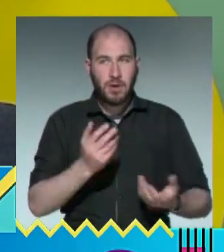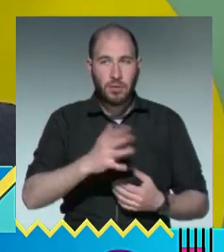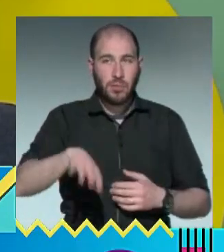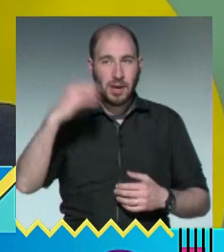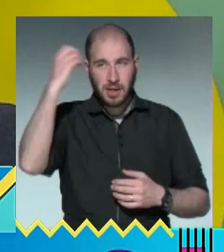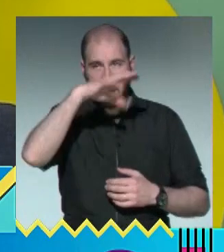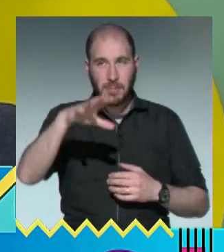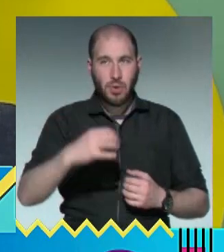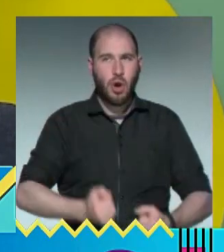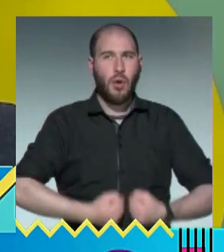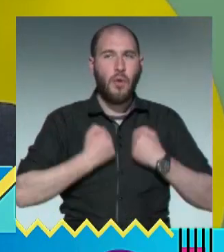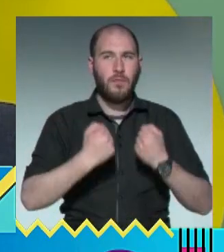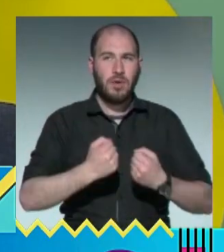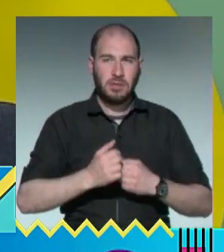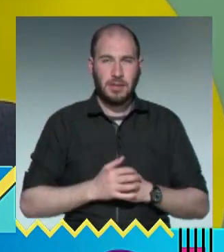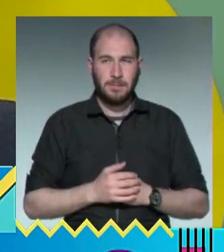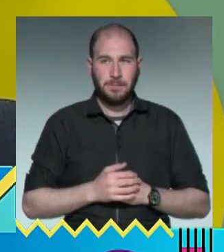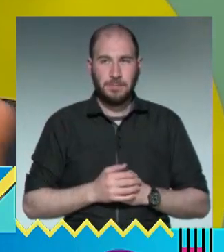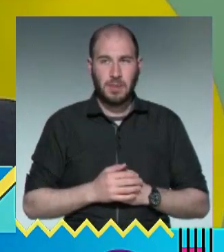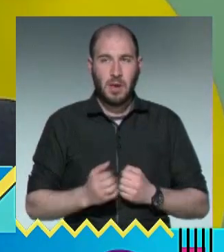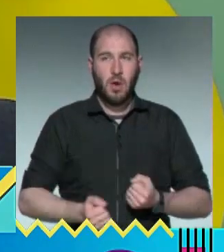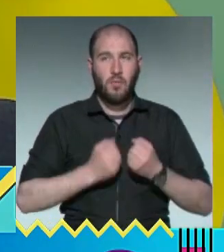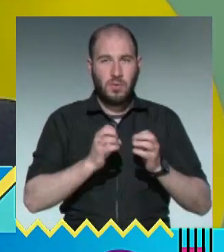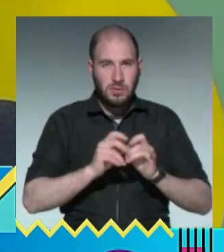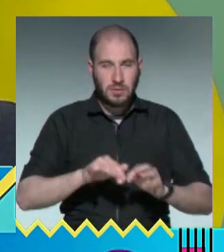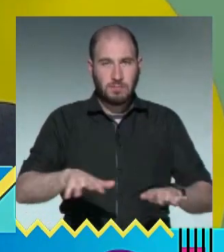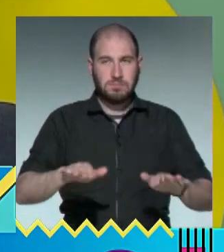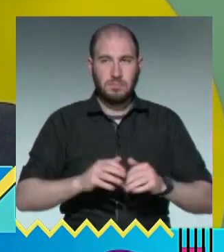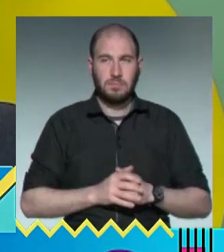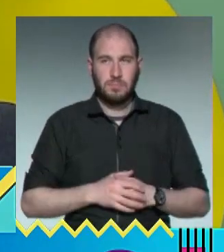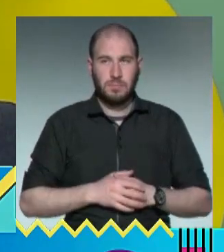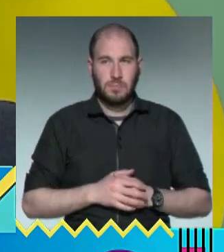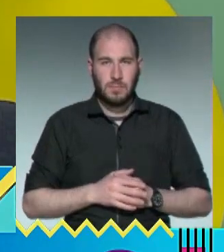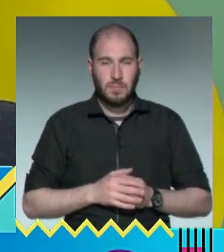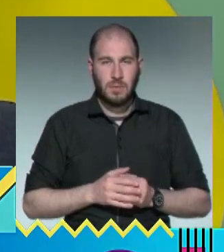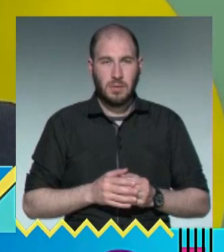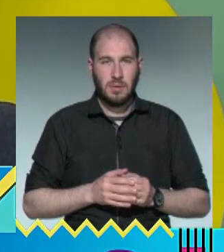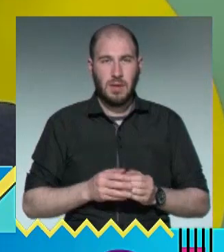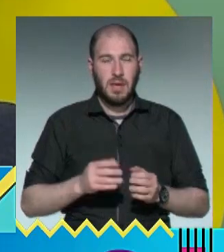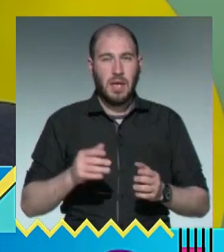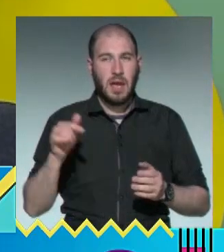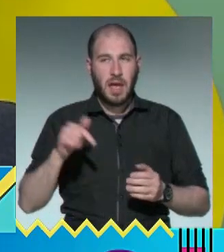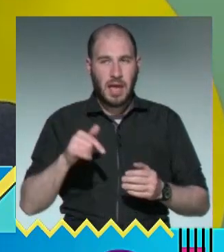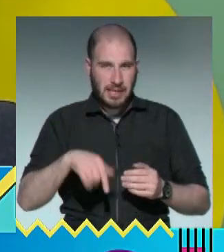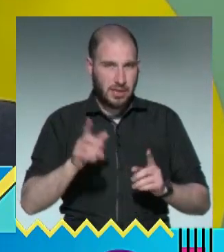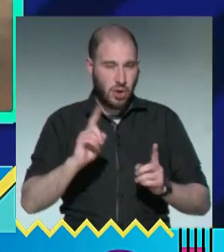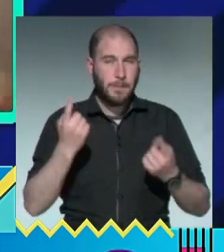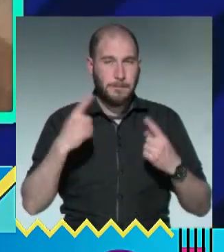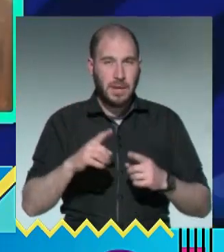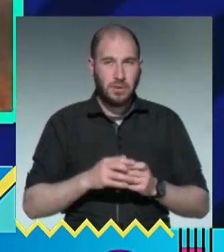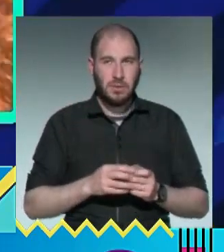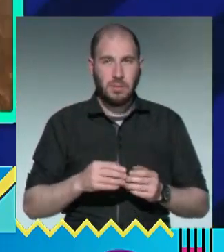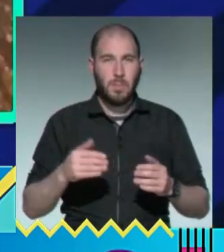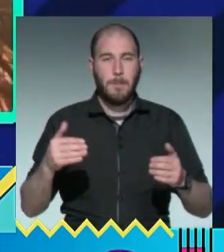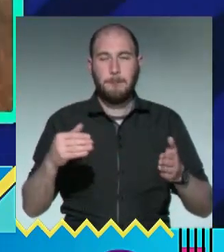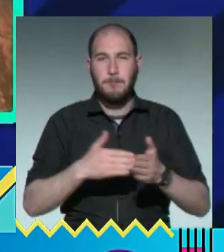forestales, por la magnitud que se genera, ¿sí? Llega, no fue bien el caso pero llega a un punto